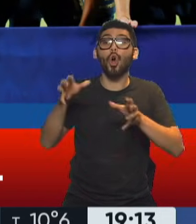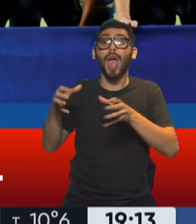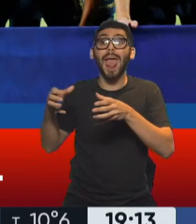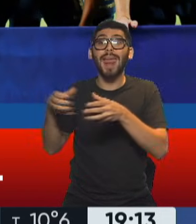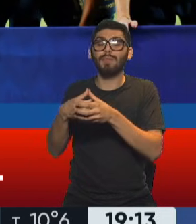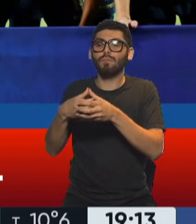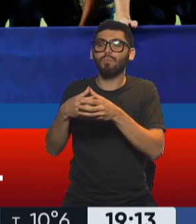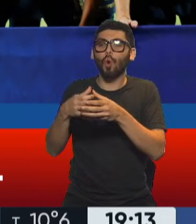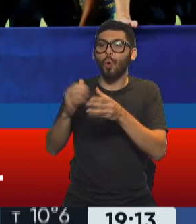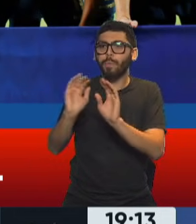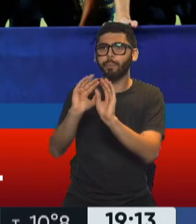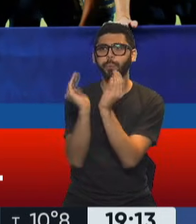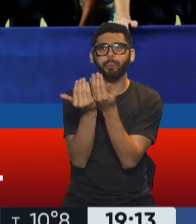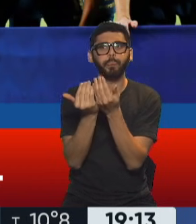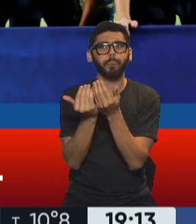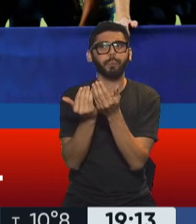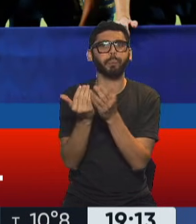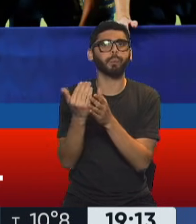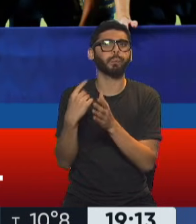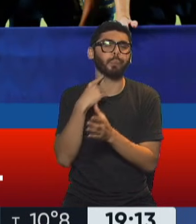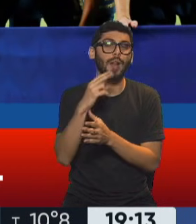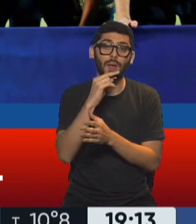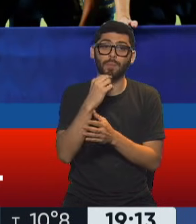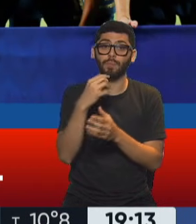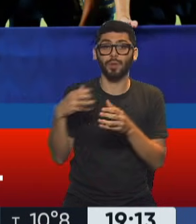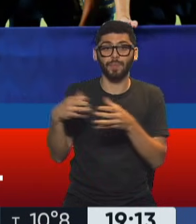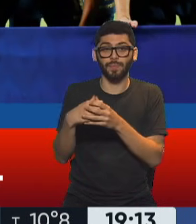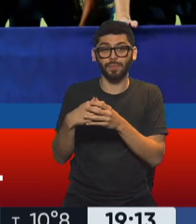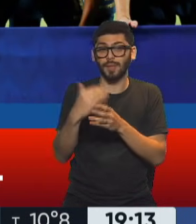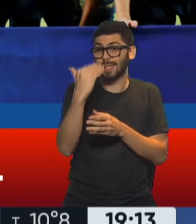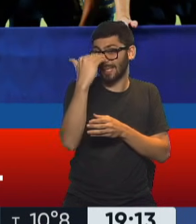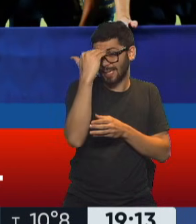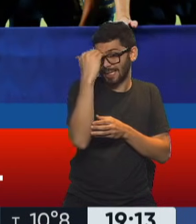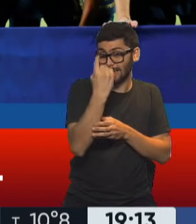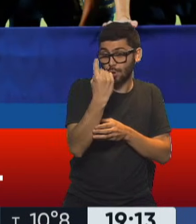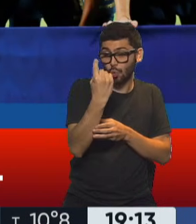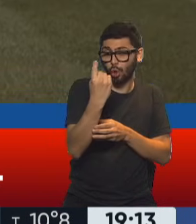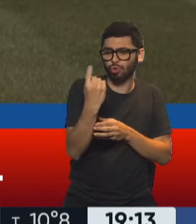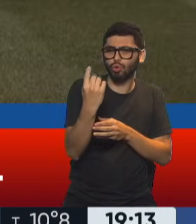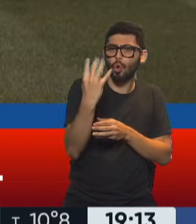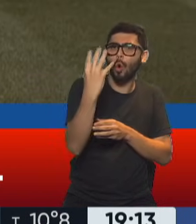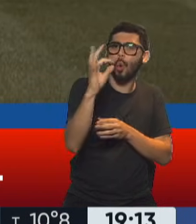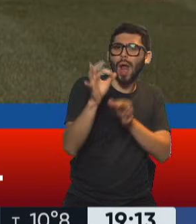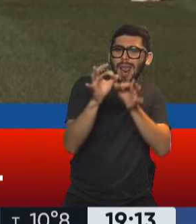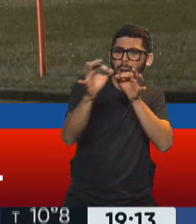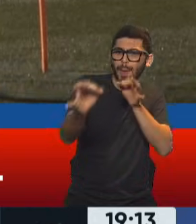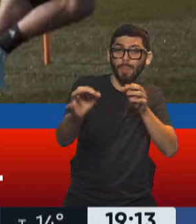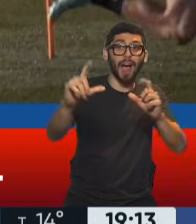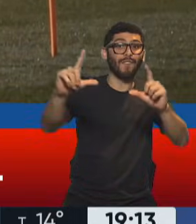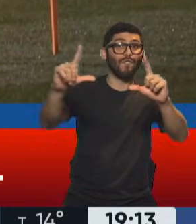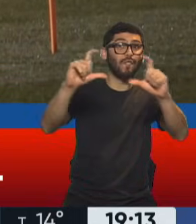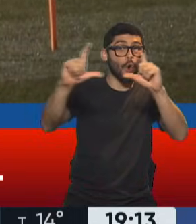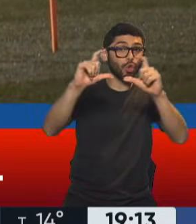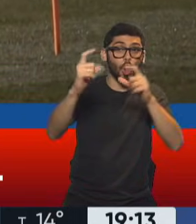entre comillas, porque si te dejan ingresar 15 minutos a 40 metros para tomar alguna imagen, que además no